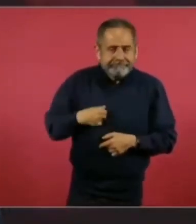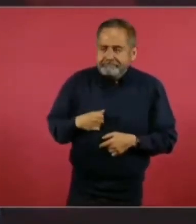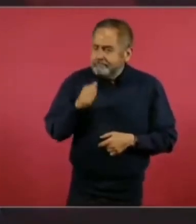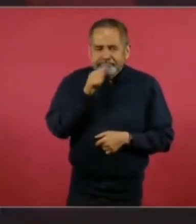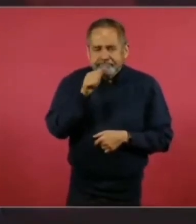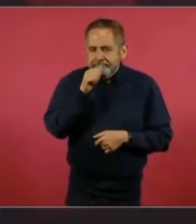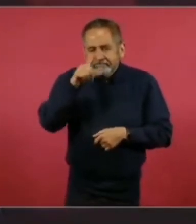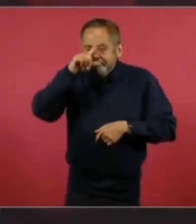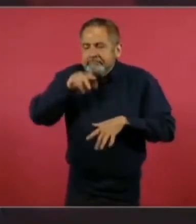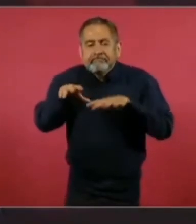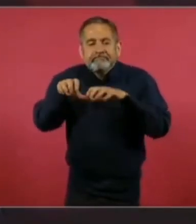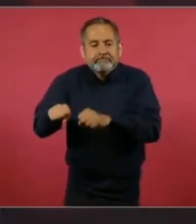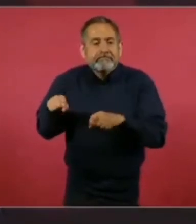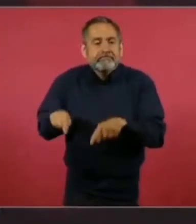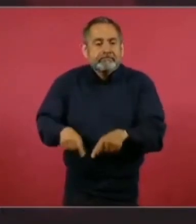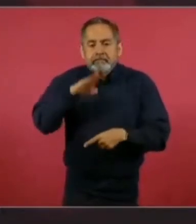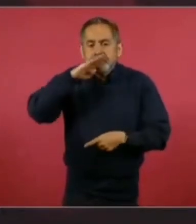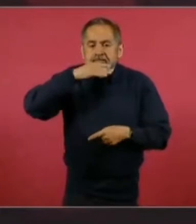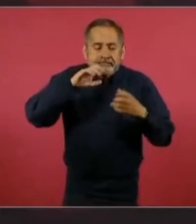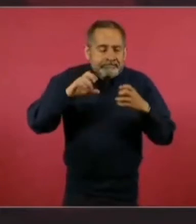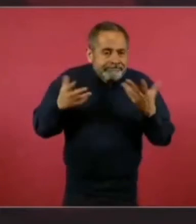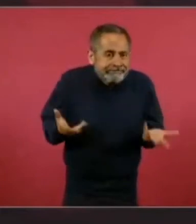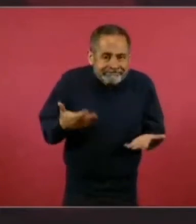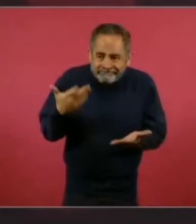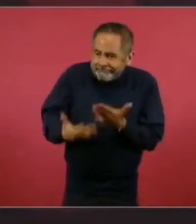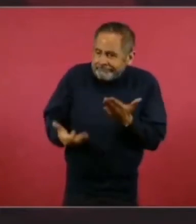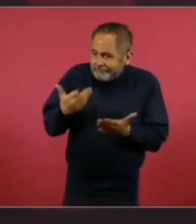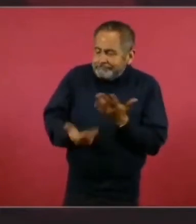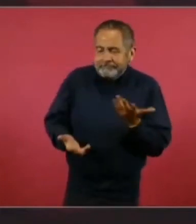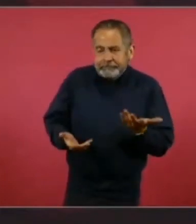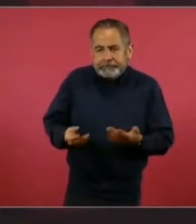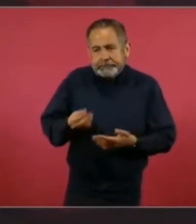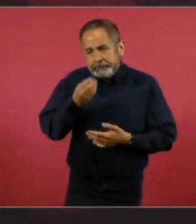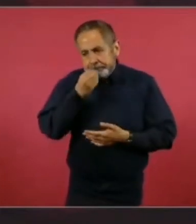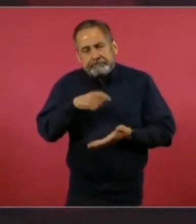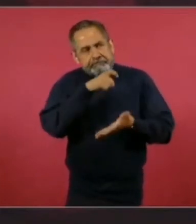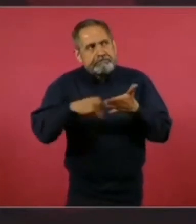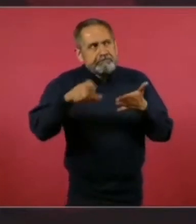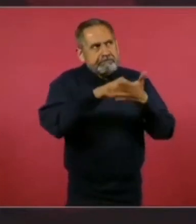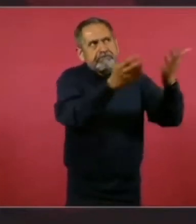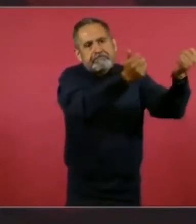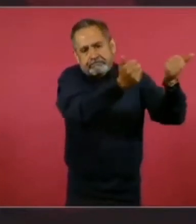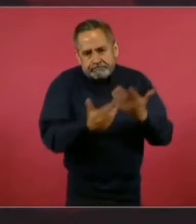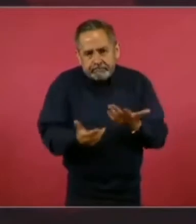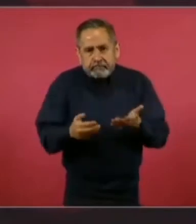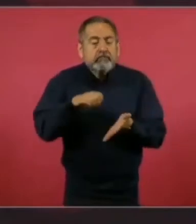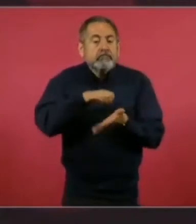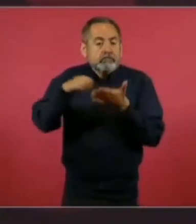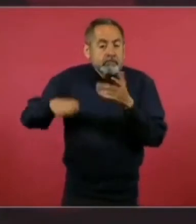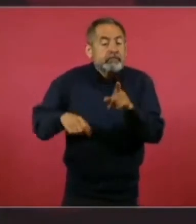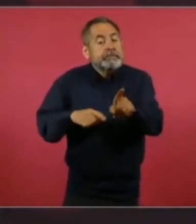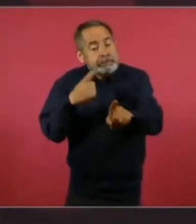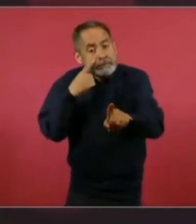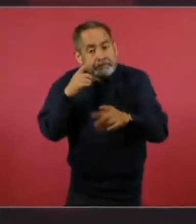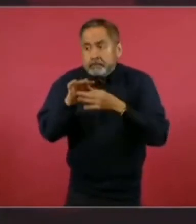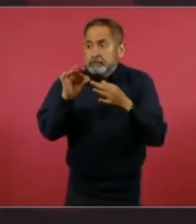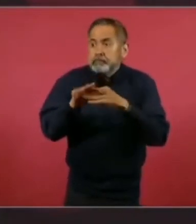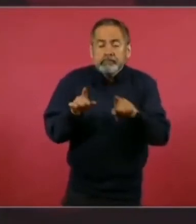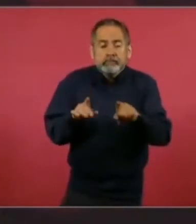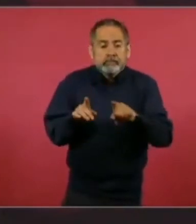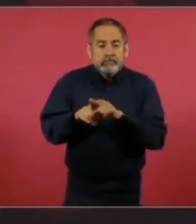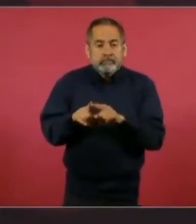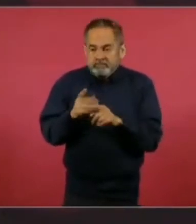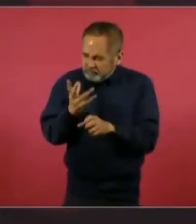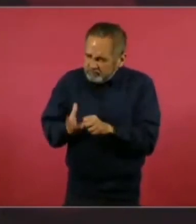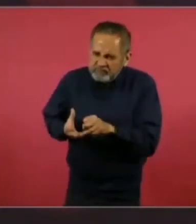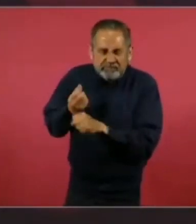autosuficientes en maíz. Somos autosuficientes y eso lo reforzamos y lo